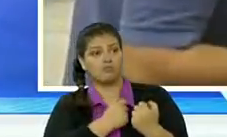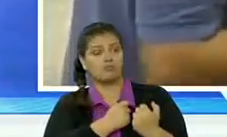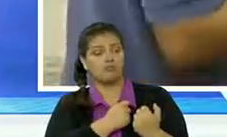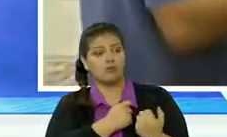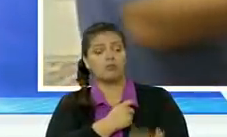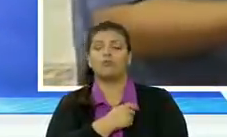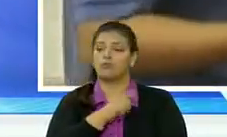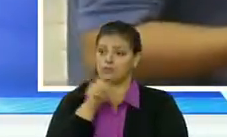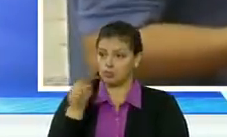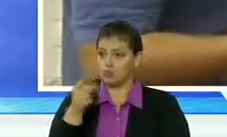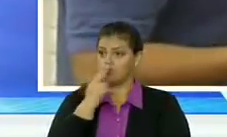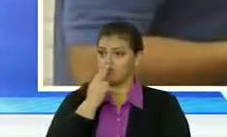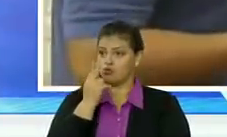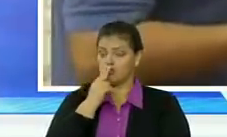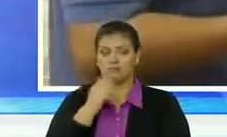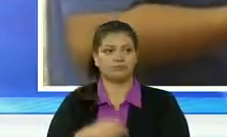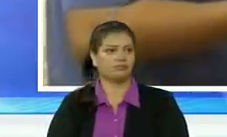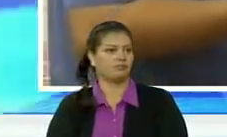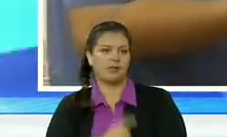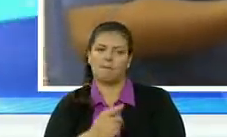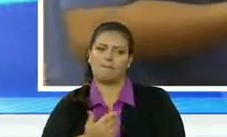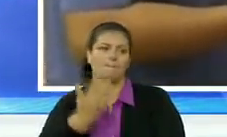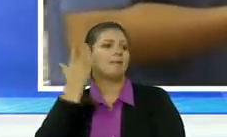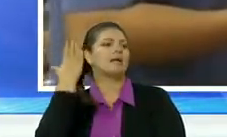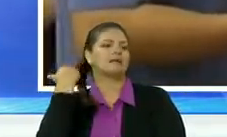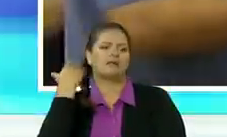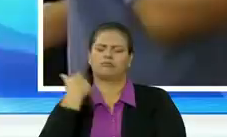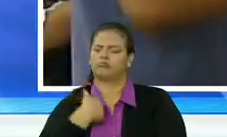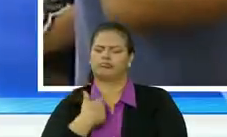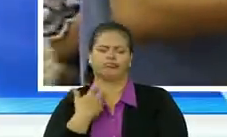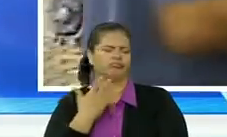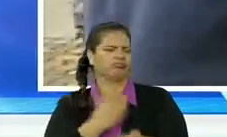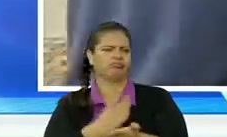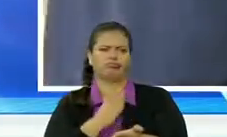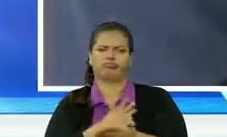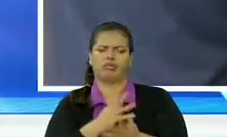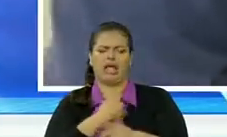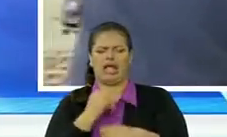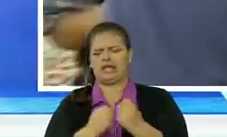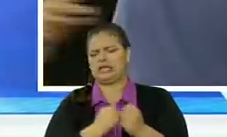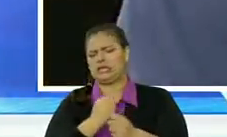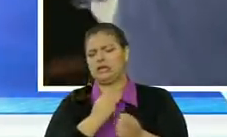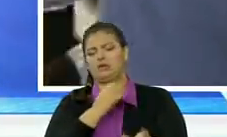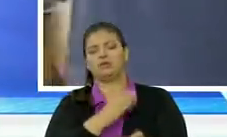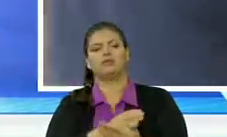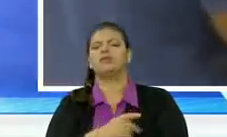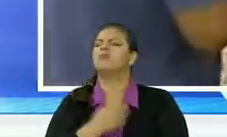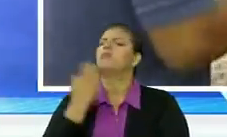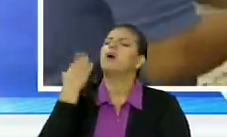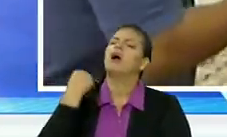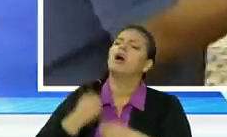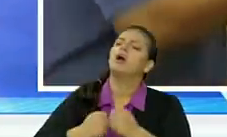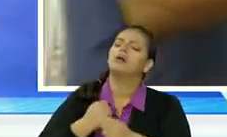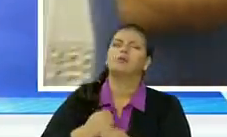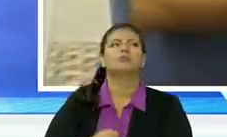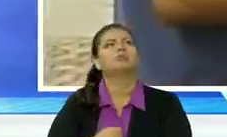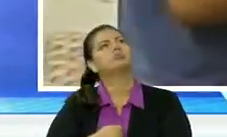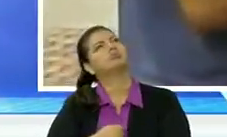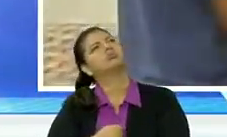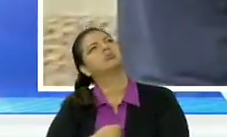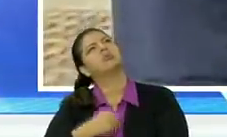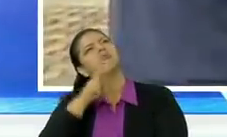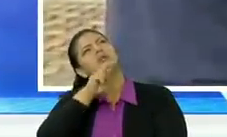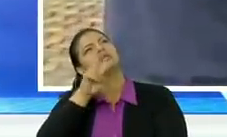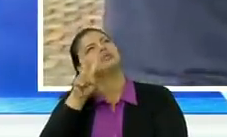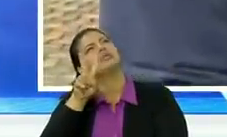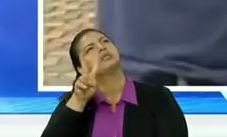aquí tiene algo que puede ser, pero no, ya no tiene nada prácticamente de lo que... ¿Hace qué tiempo de fumar? Le dije, hace unos 25,